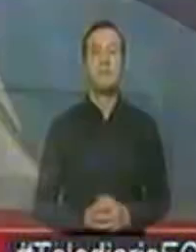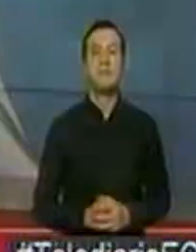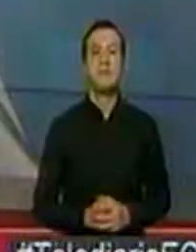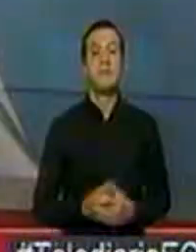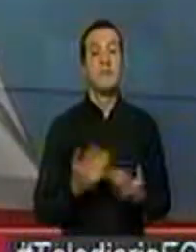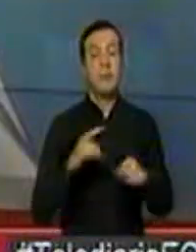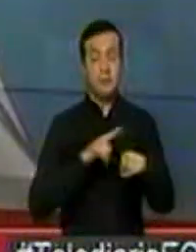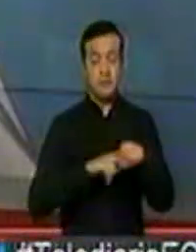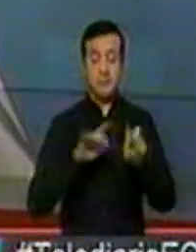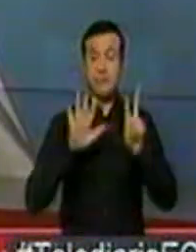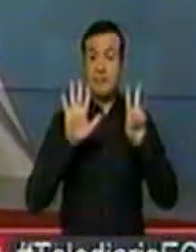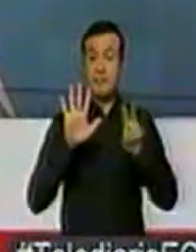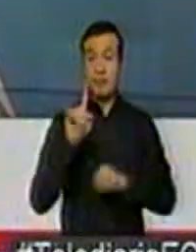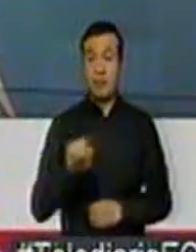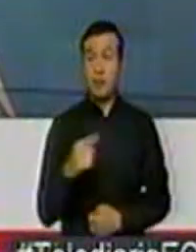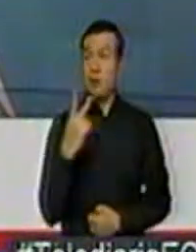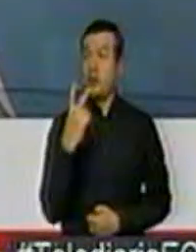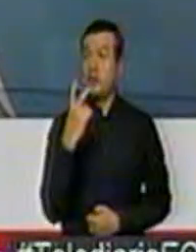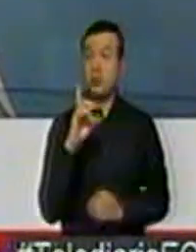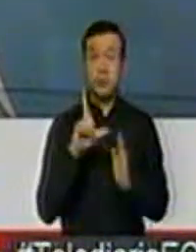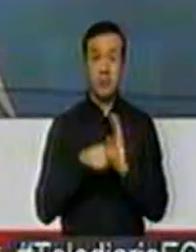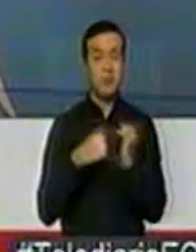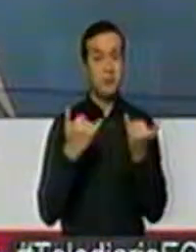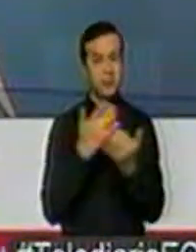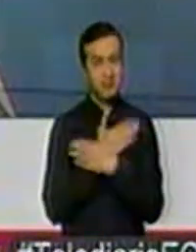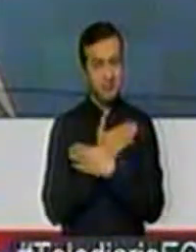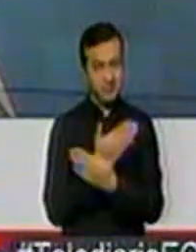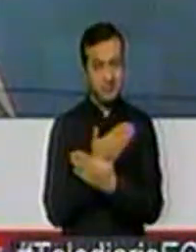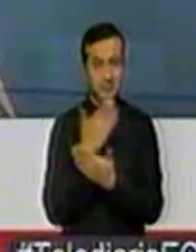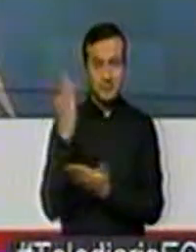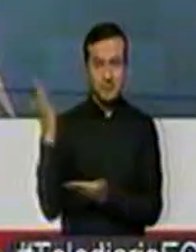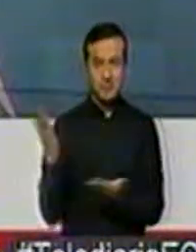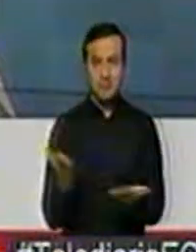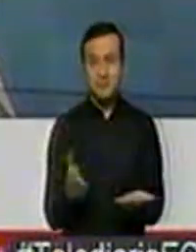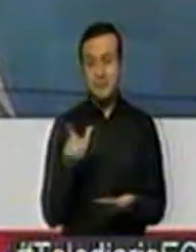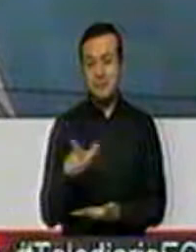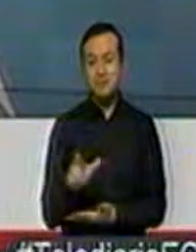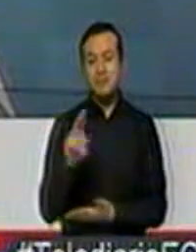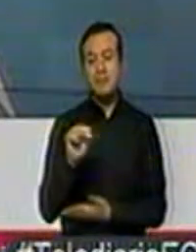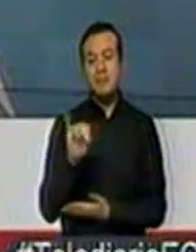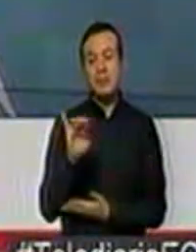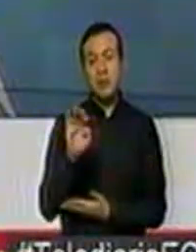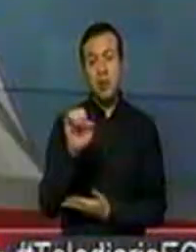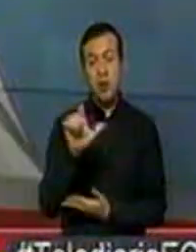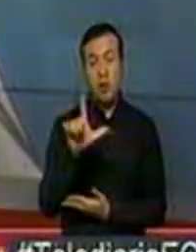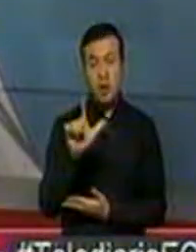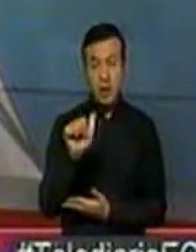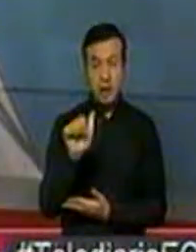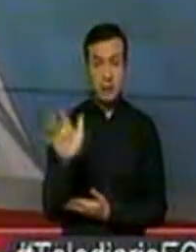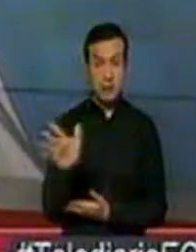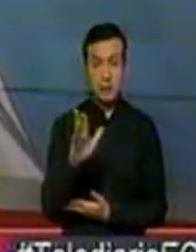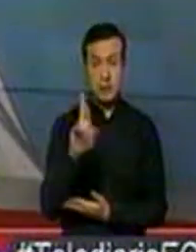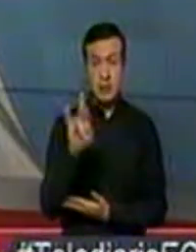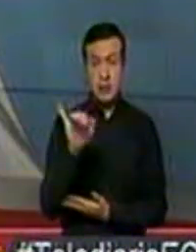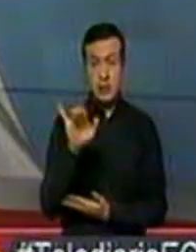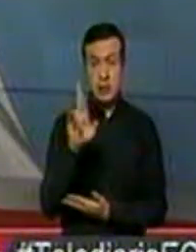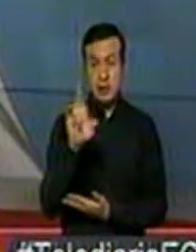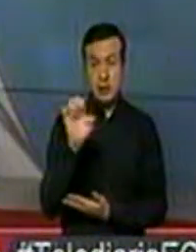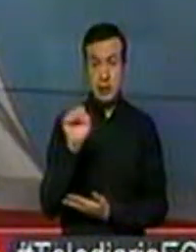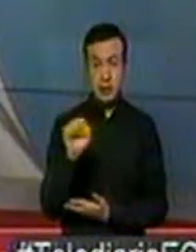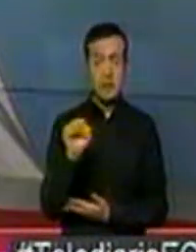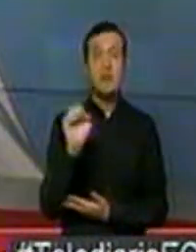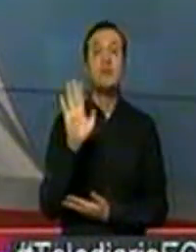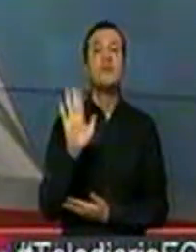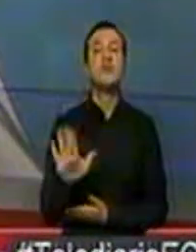Son las 7 de la mañana con 12 minutos. Momento de saludar con nuestro siguiente invitado. Es Nicolás Reyes, secretario técnico del Consejo Nacional para